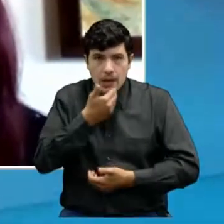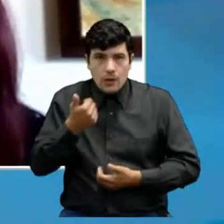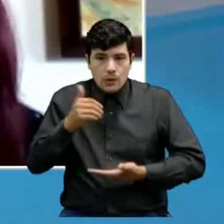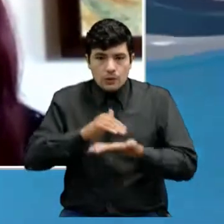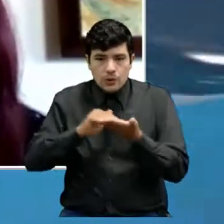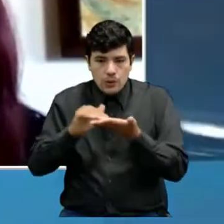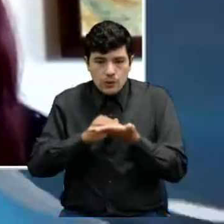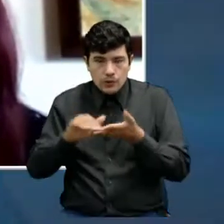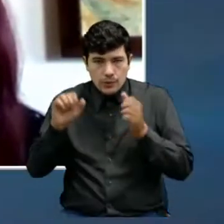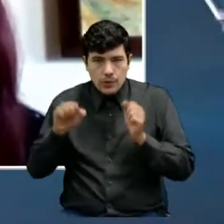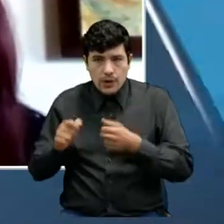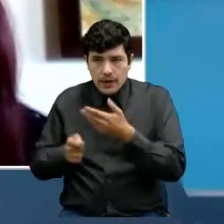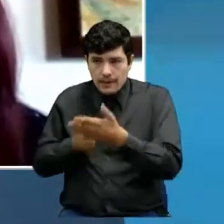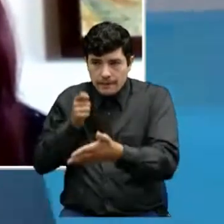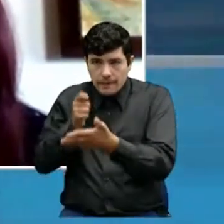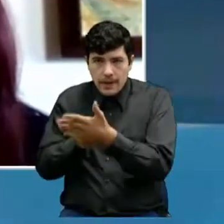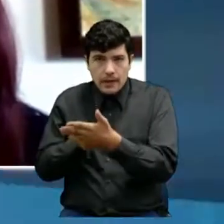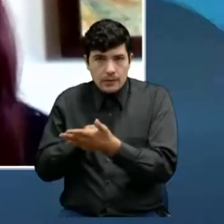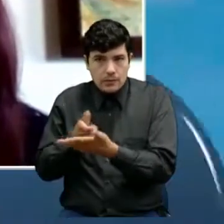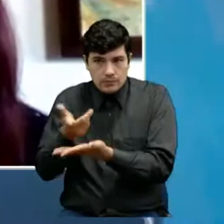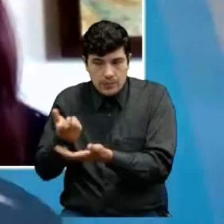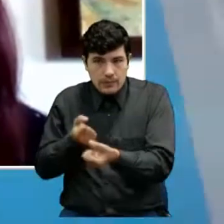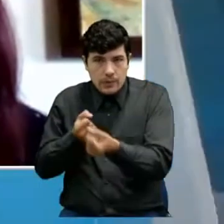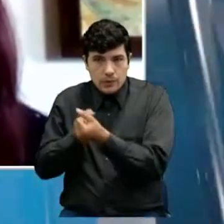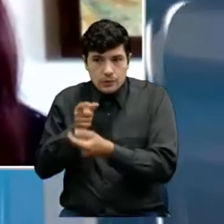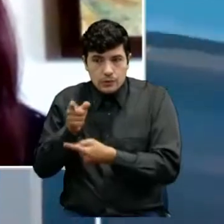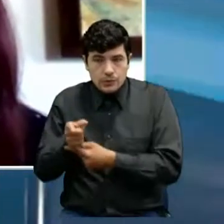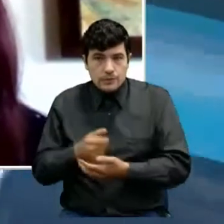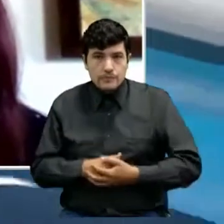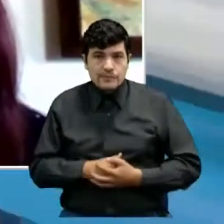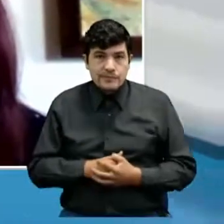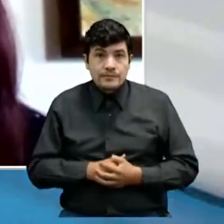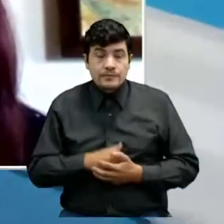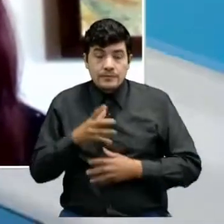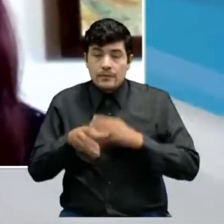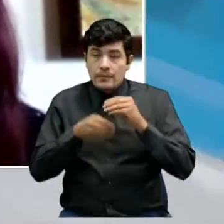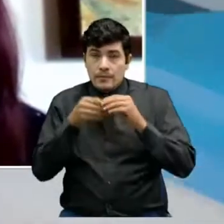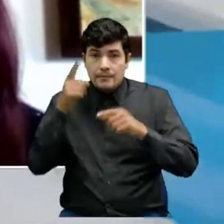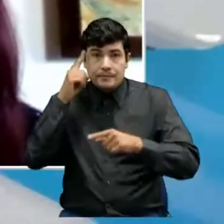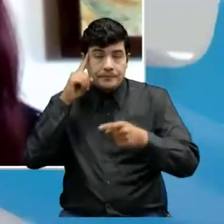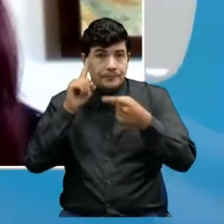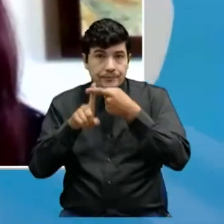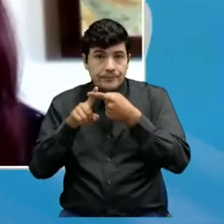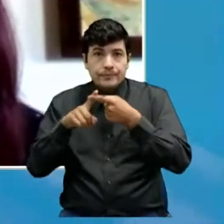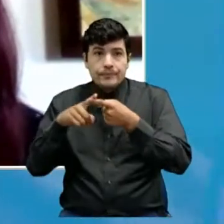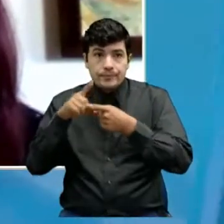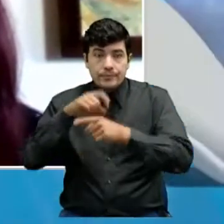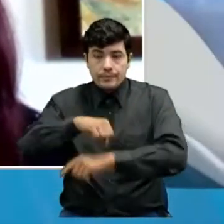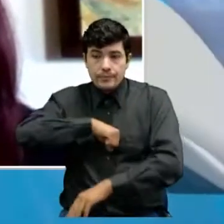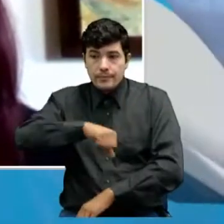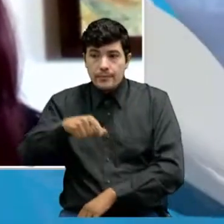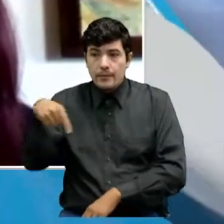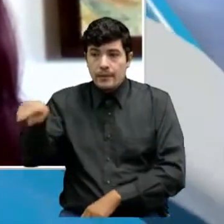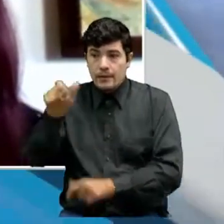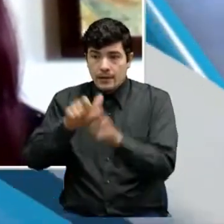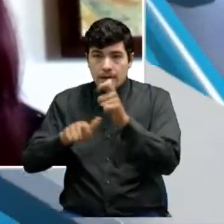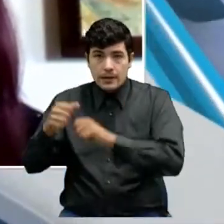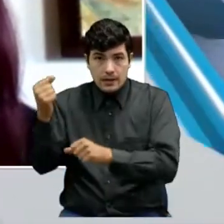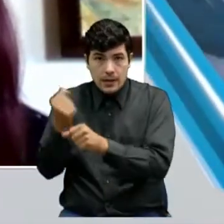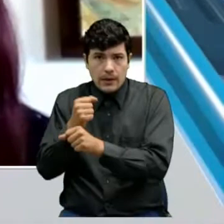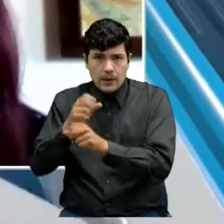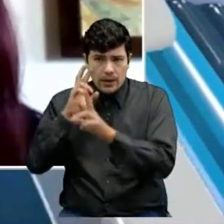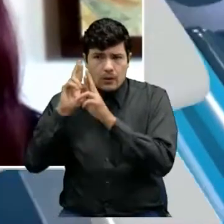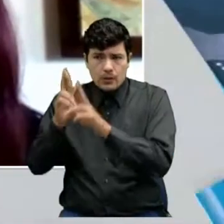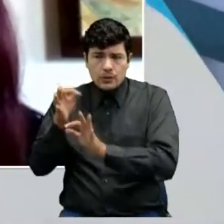solución para las dos partes, pensando en que los derechos de los trabajadores pues hay que preservarlos